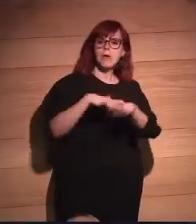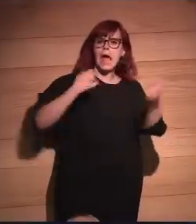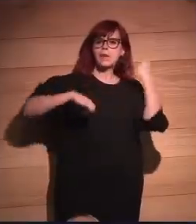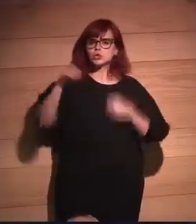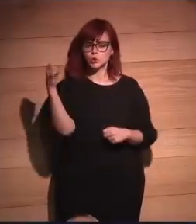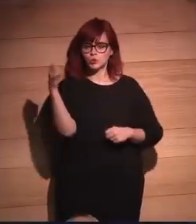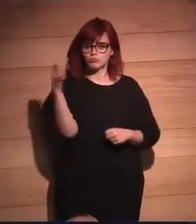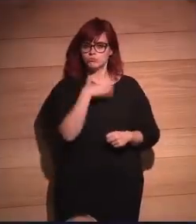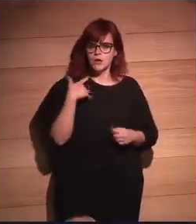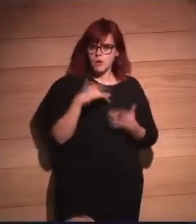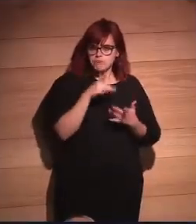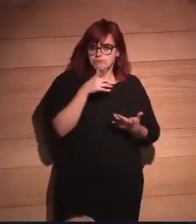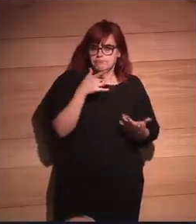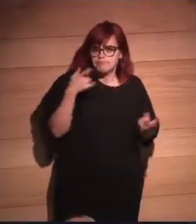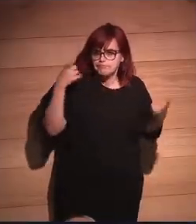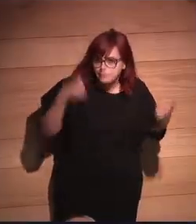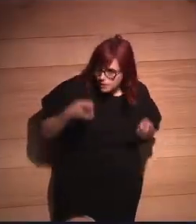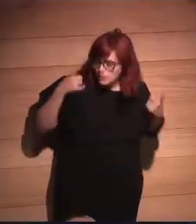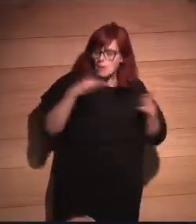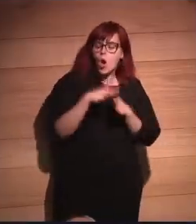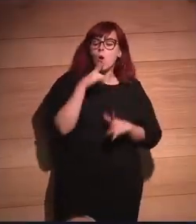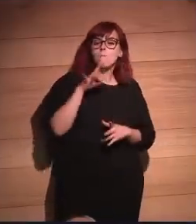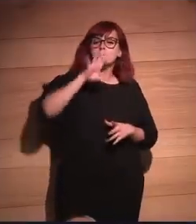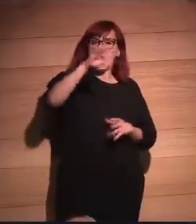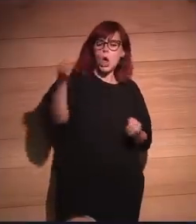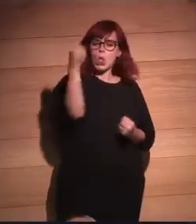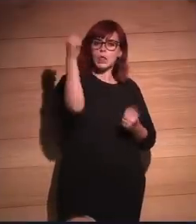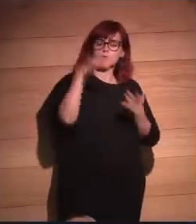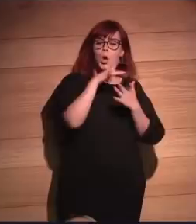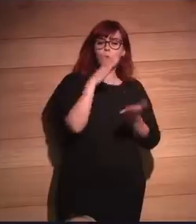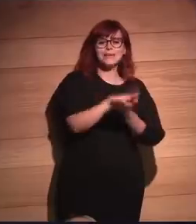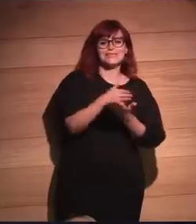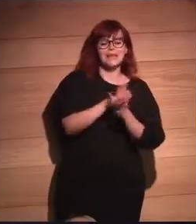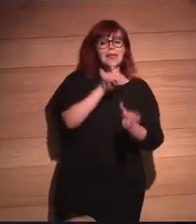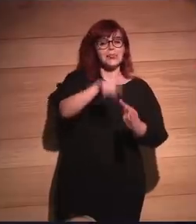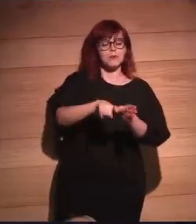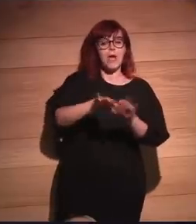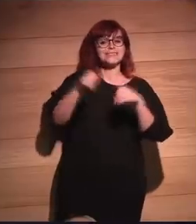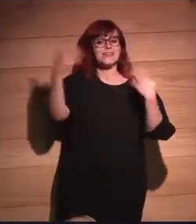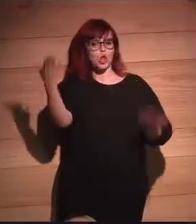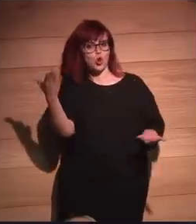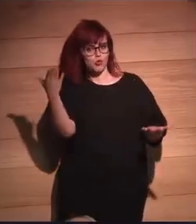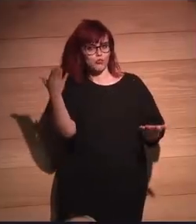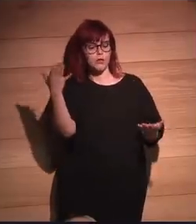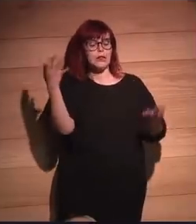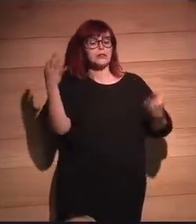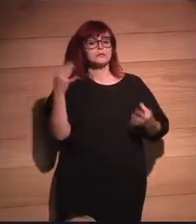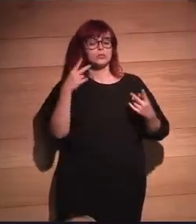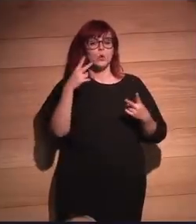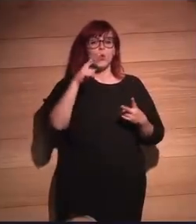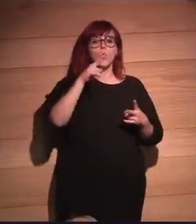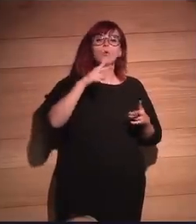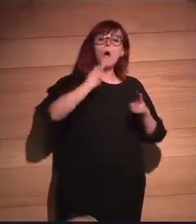actor, uno de esos potencias que interviene en el exterior, y dimos el salto a una